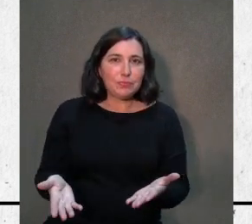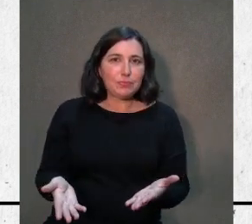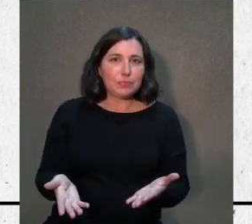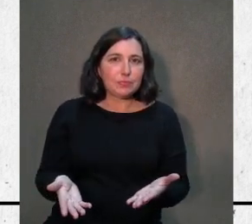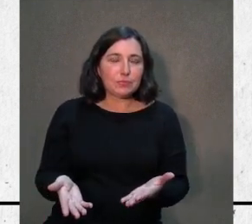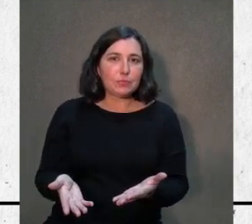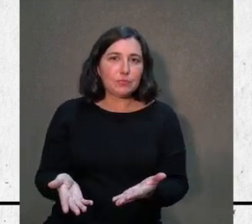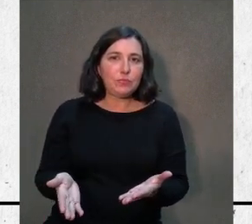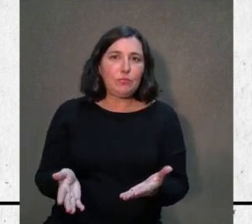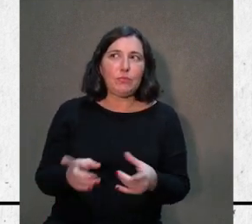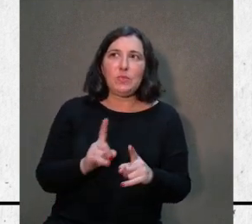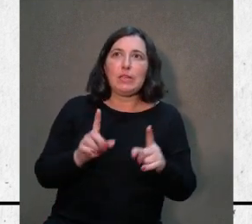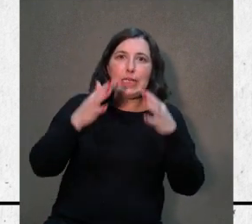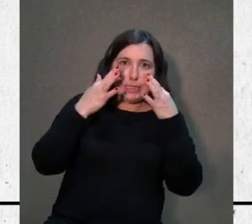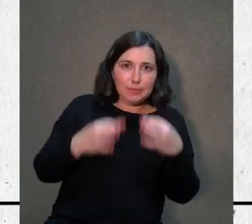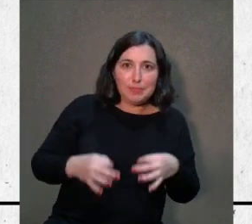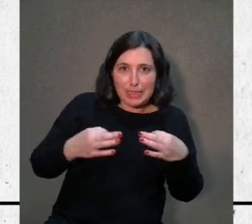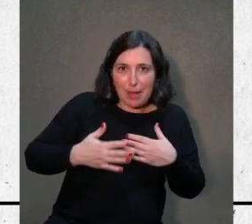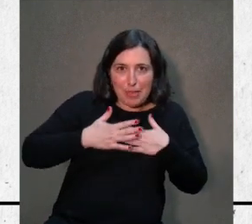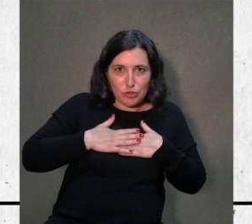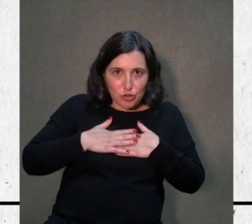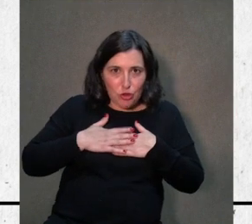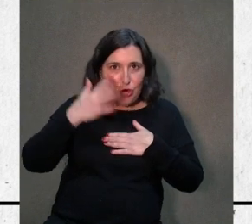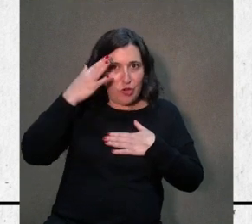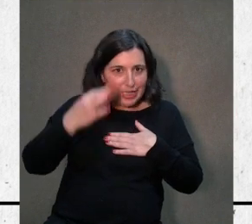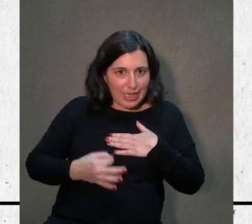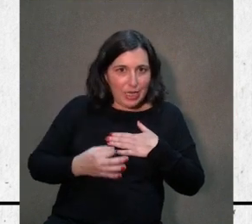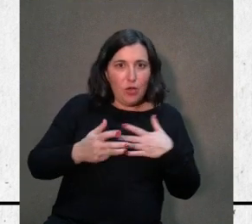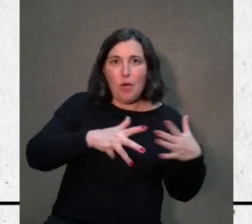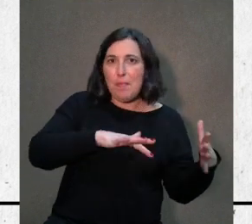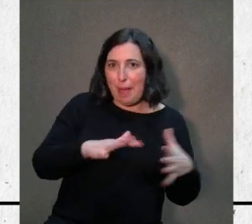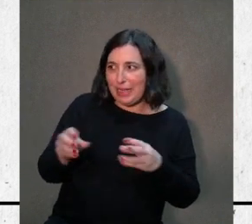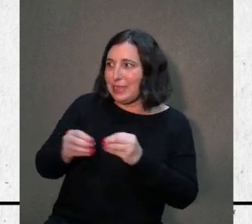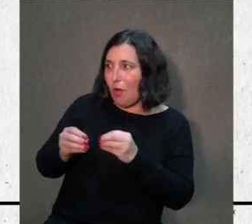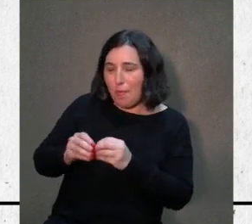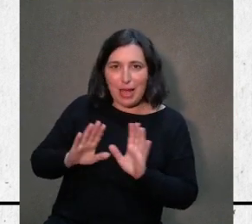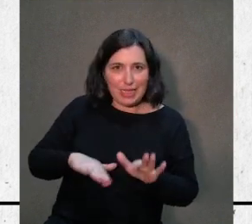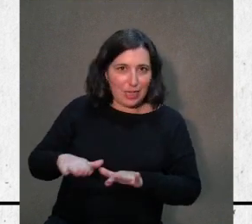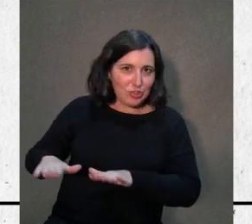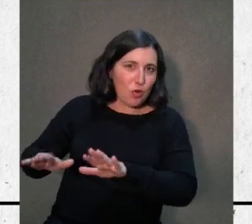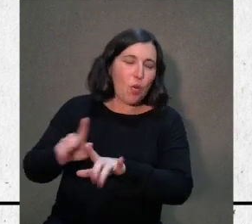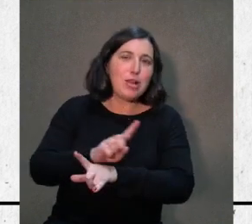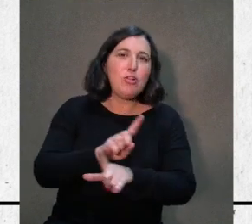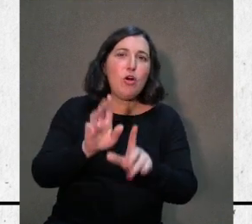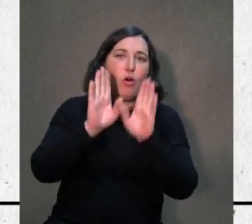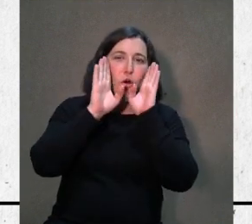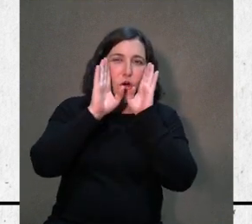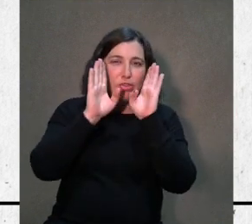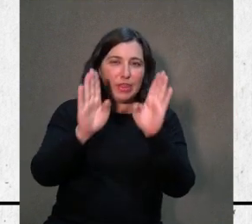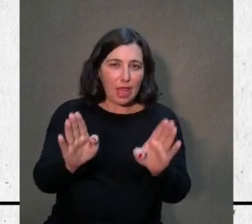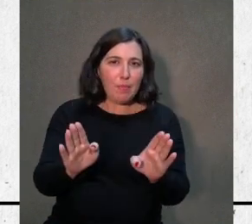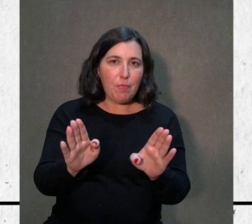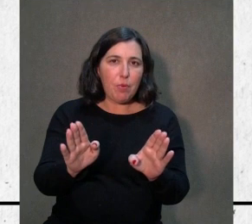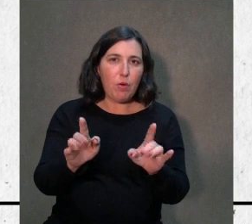dentro de lo especial, como que, yo creo y me parece que mis compañeros también, como que no le dábamos tanto el